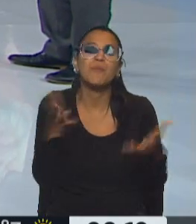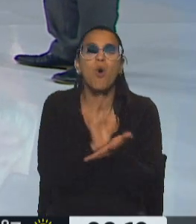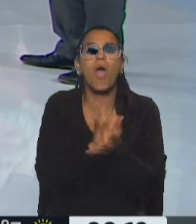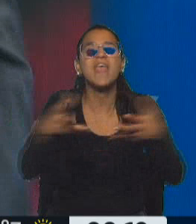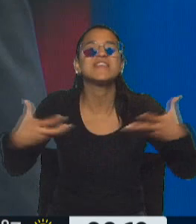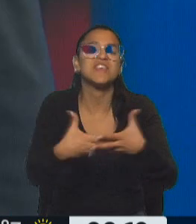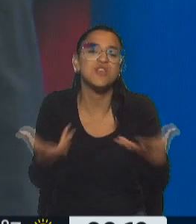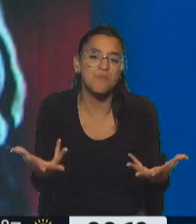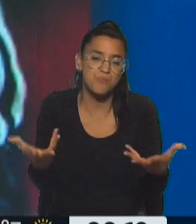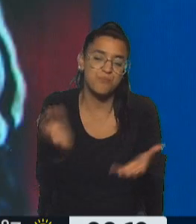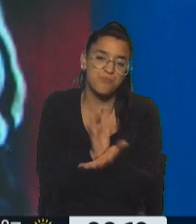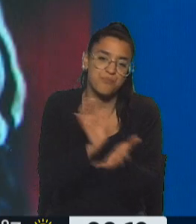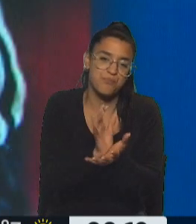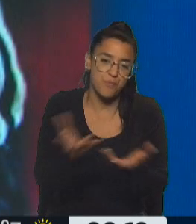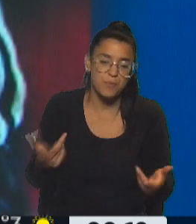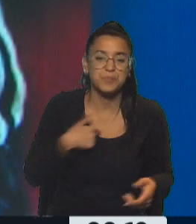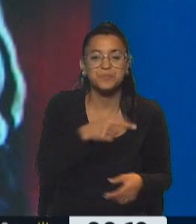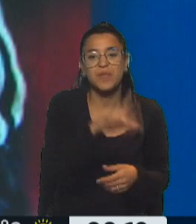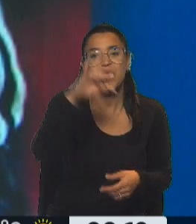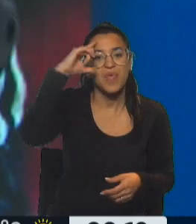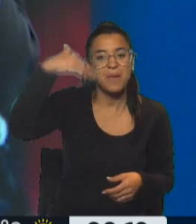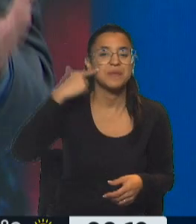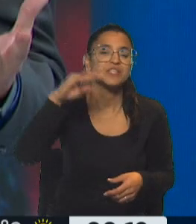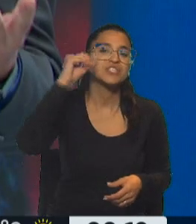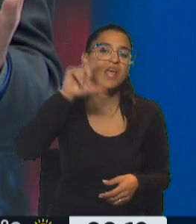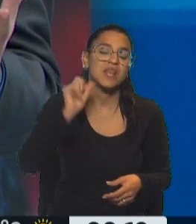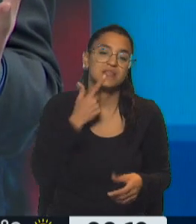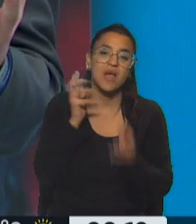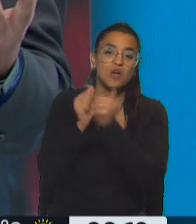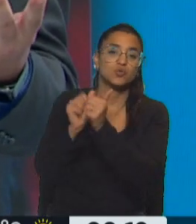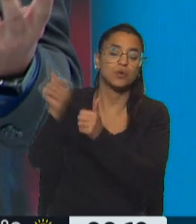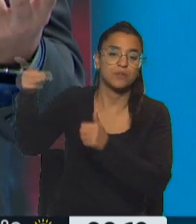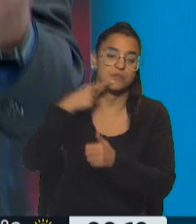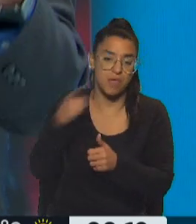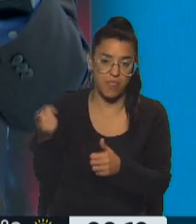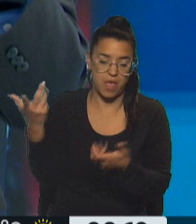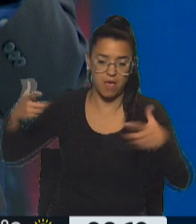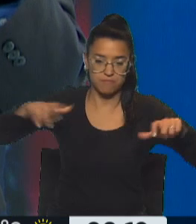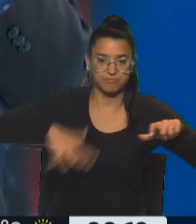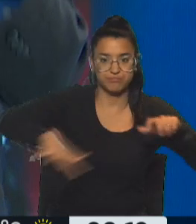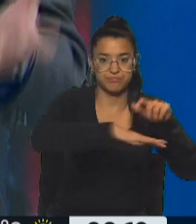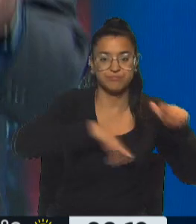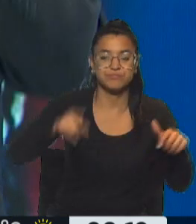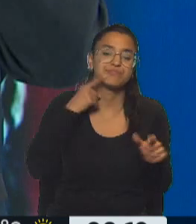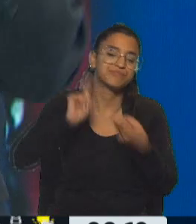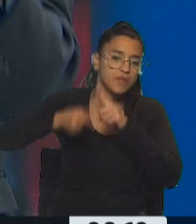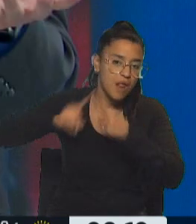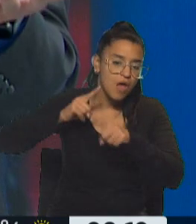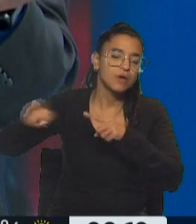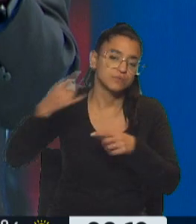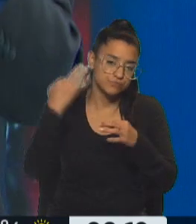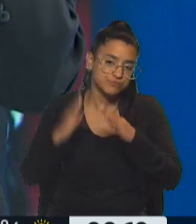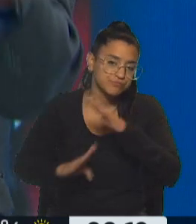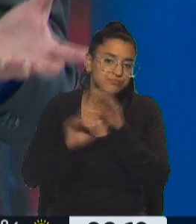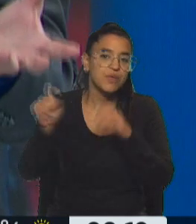ese técnico ponía en cancha, la realidad. Martín de Michelis, con experiencia como ayudante de campo allí en Bayern Múnich. Hombre relacionado, referente